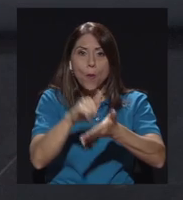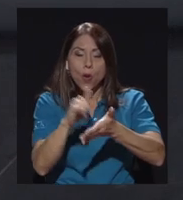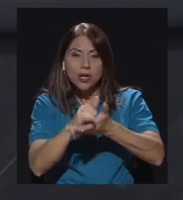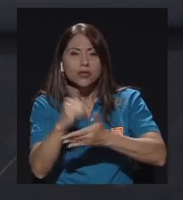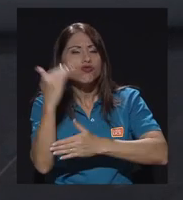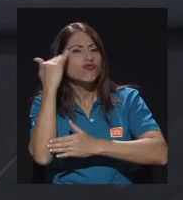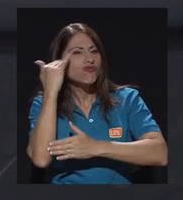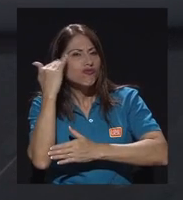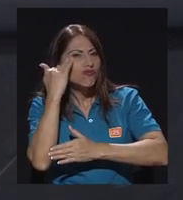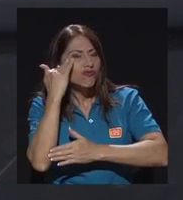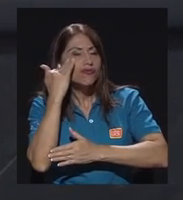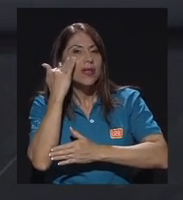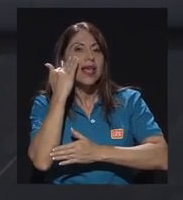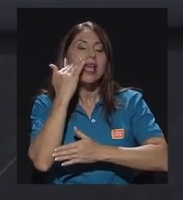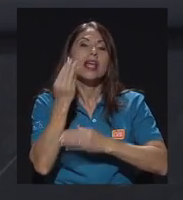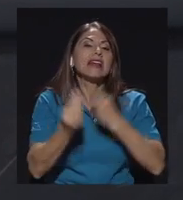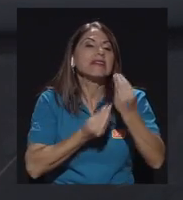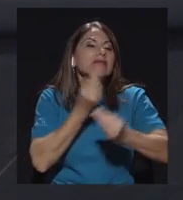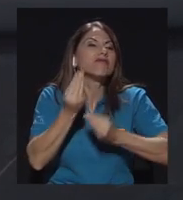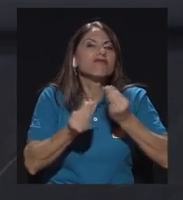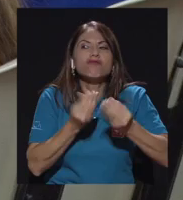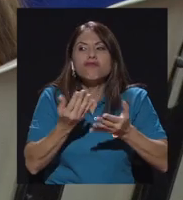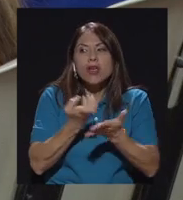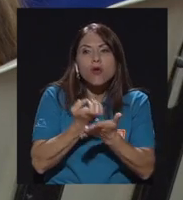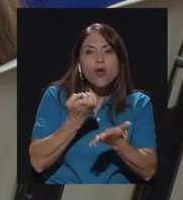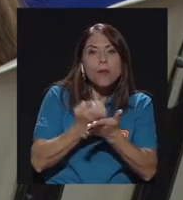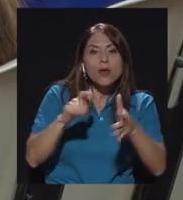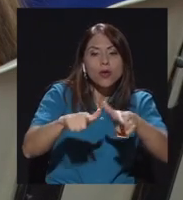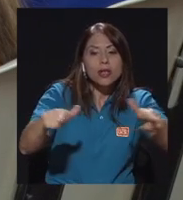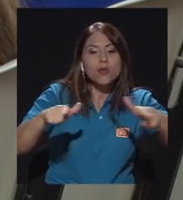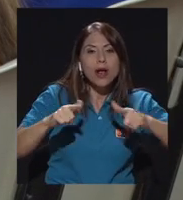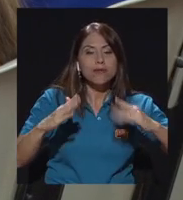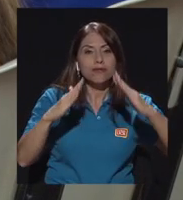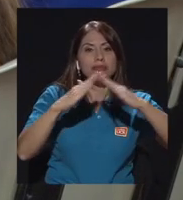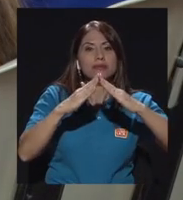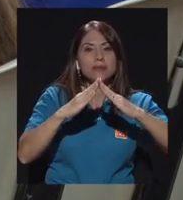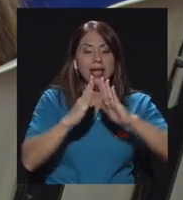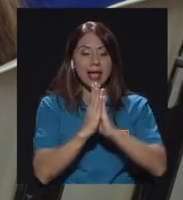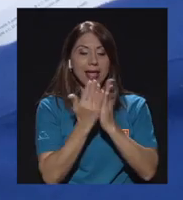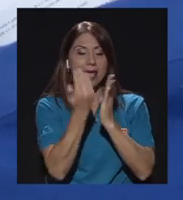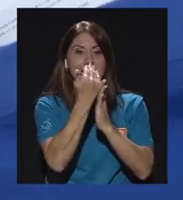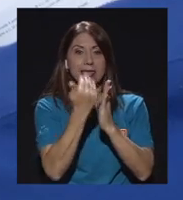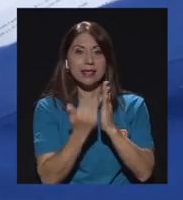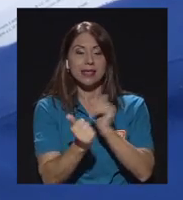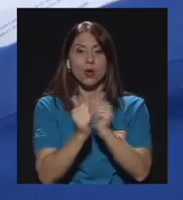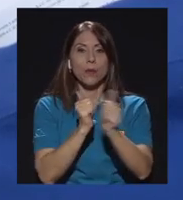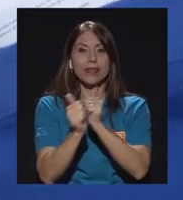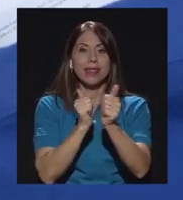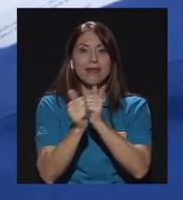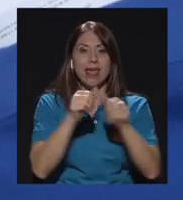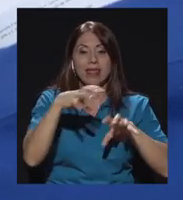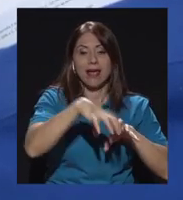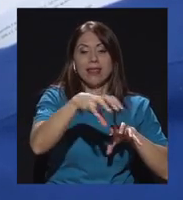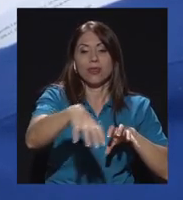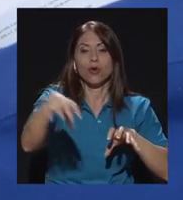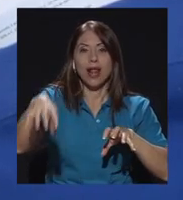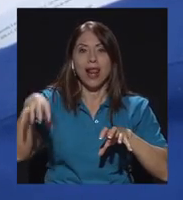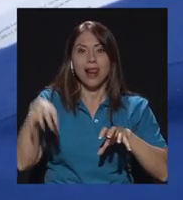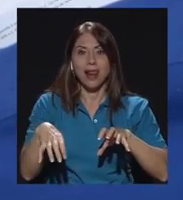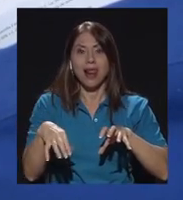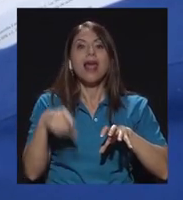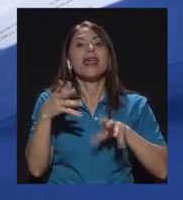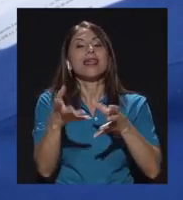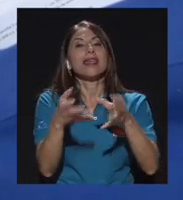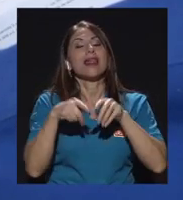desempeño económico de nuestras zonas de residencia. El Índice de Competitividad Cantonal busca precisamente medir este desempeño en